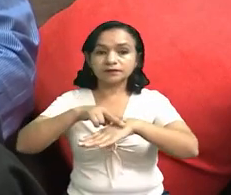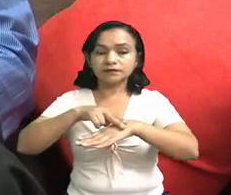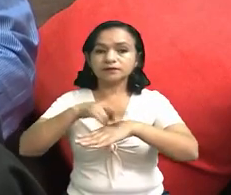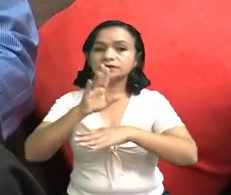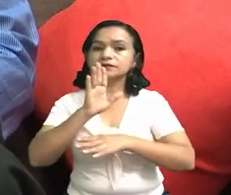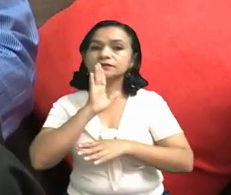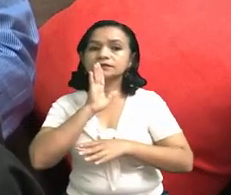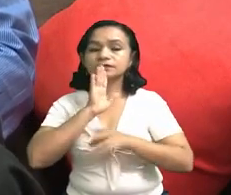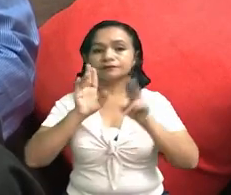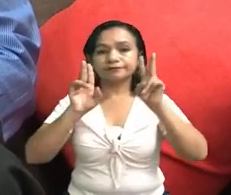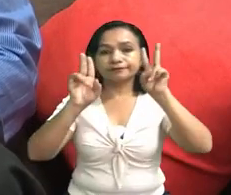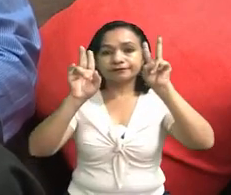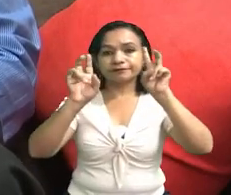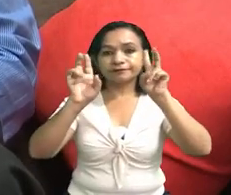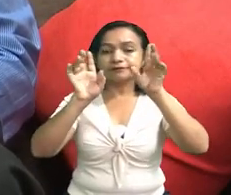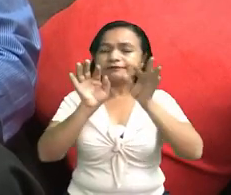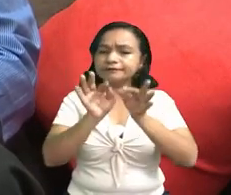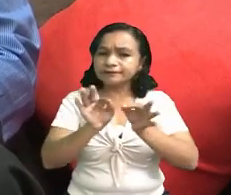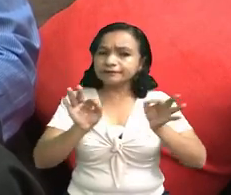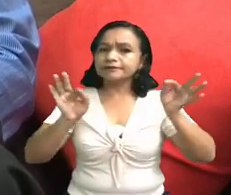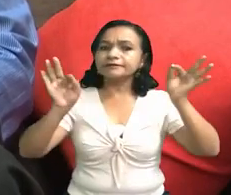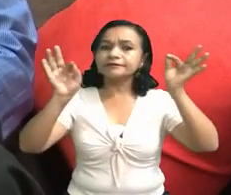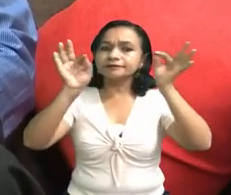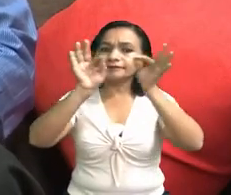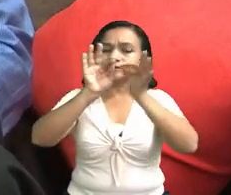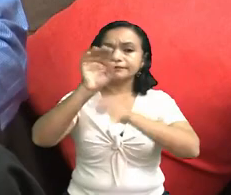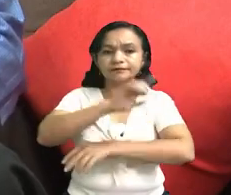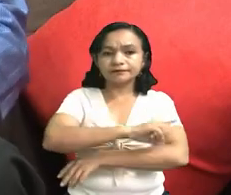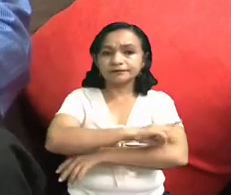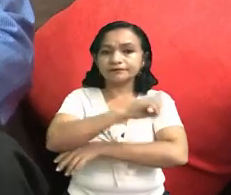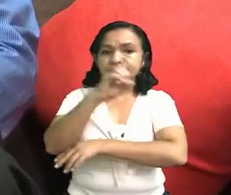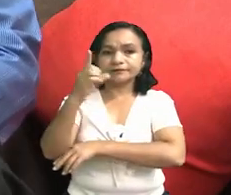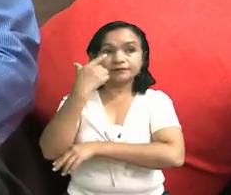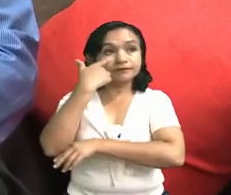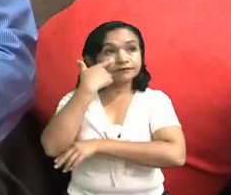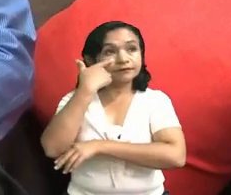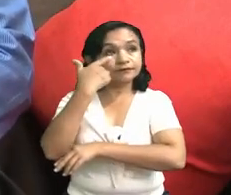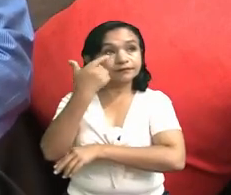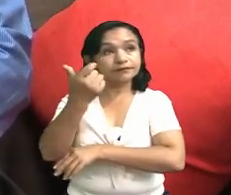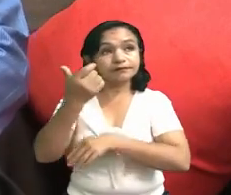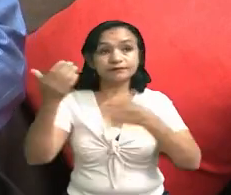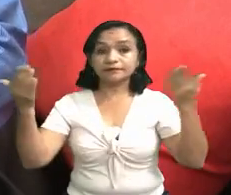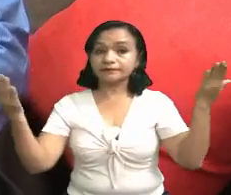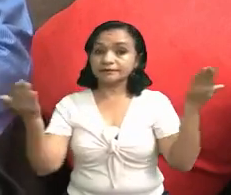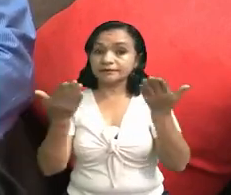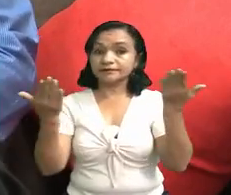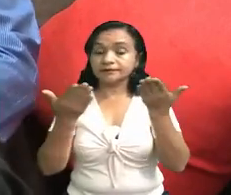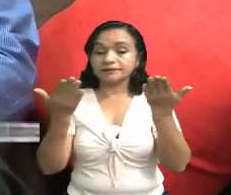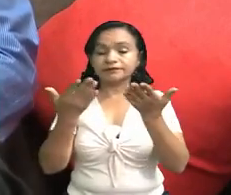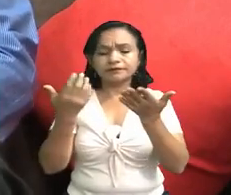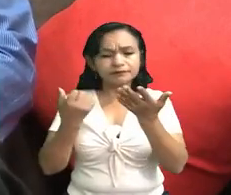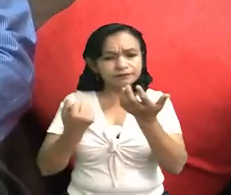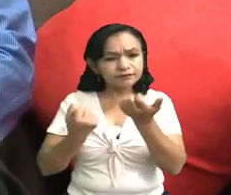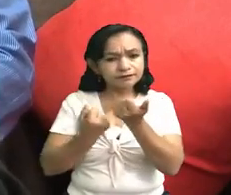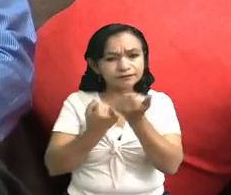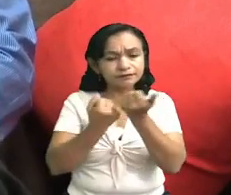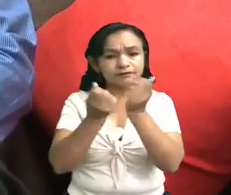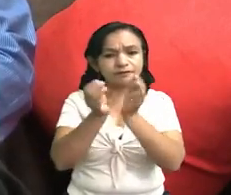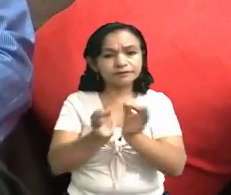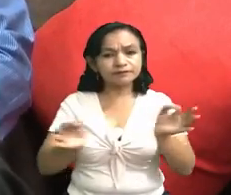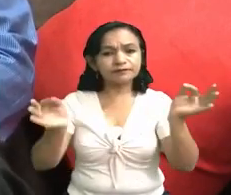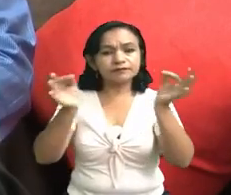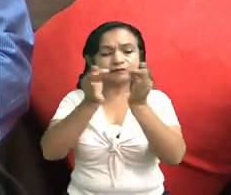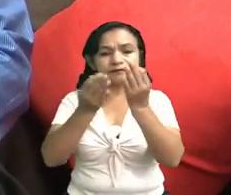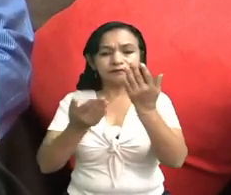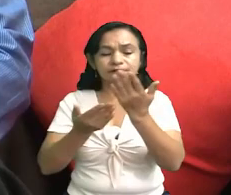sobre un tema muy importante. Hoy estaremos conociendo sobre el fortalecimiento tecnológico de una de las casas de